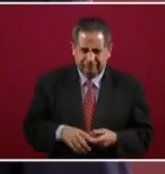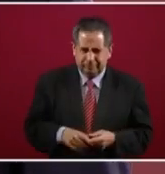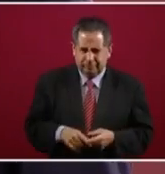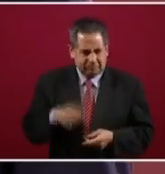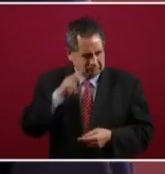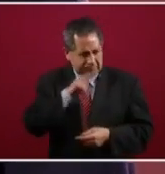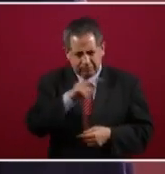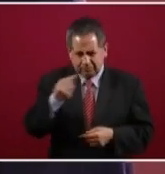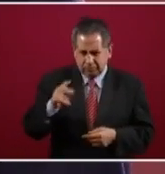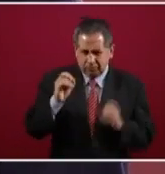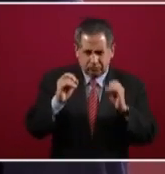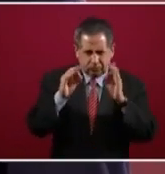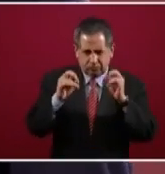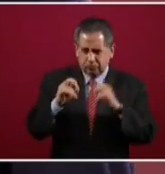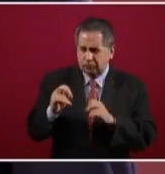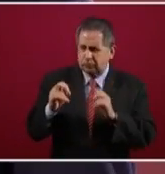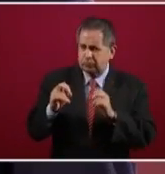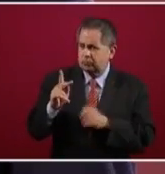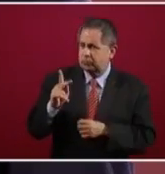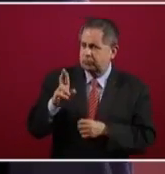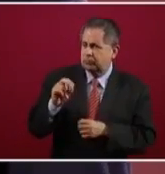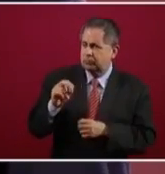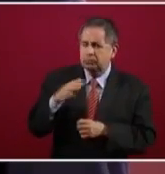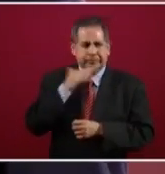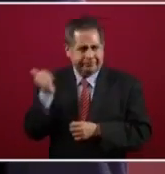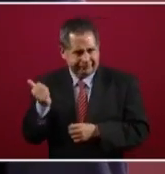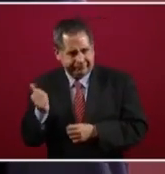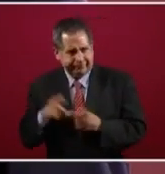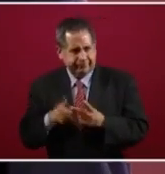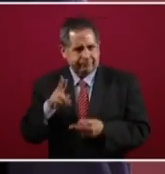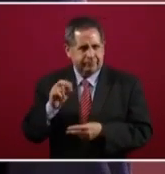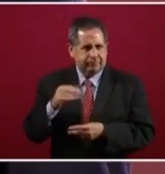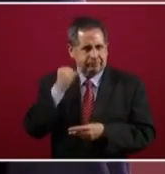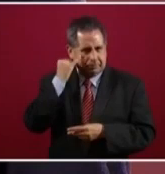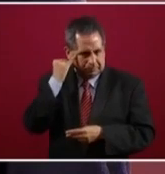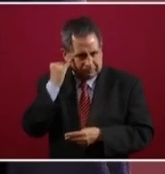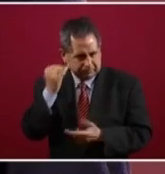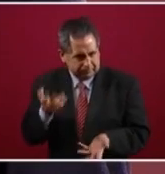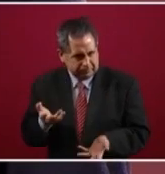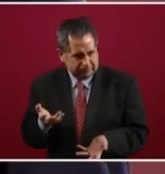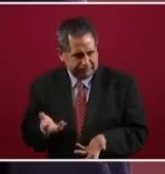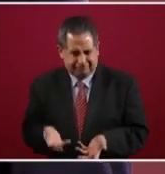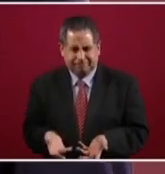¿Han visto ustedes alguna oficina pro Alemania, pro Japón,